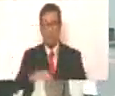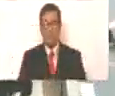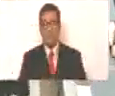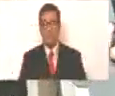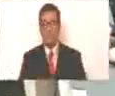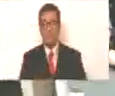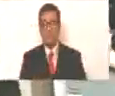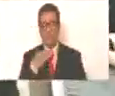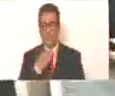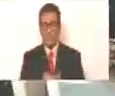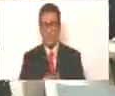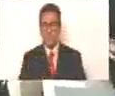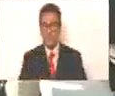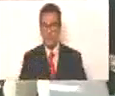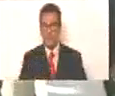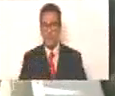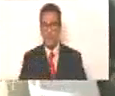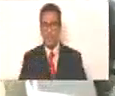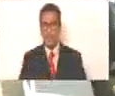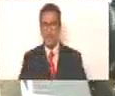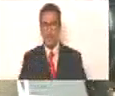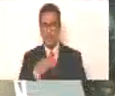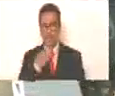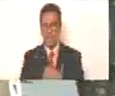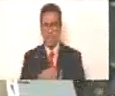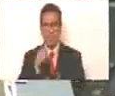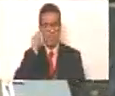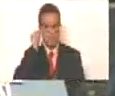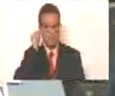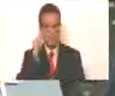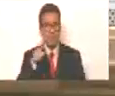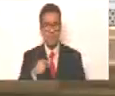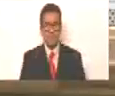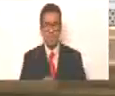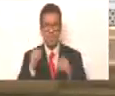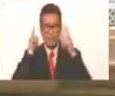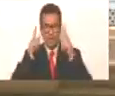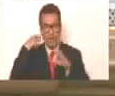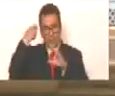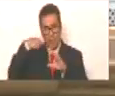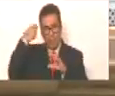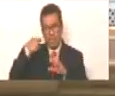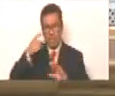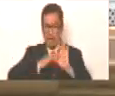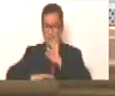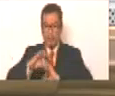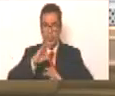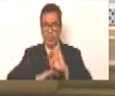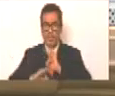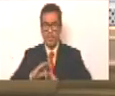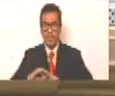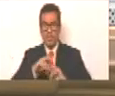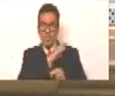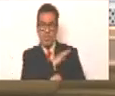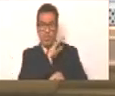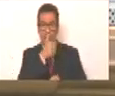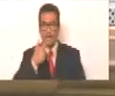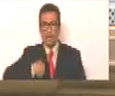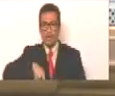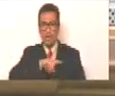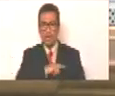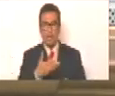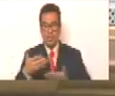Gracias. Gracias, diputada. Vamos a transmitir un video que preparó la Junta Directiva para compartir con las diputadas y